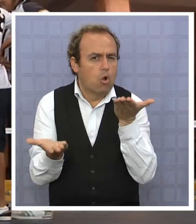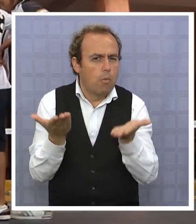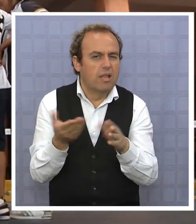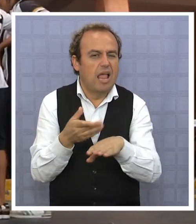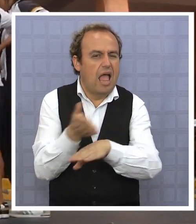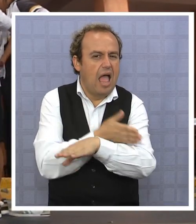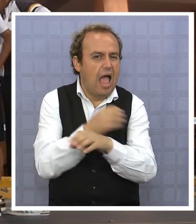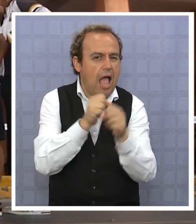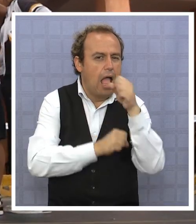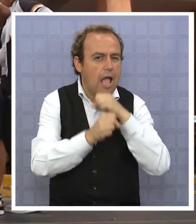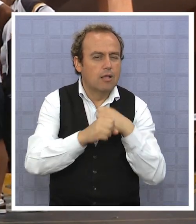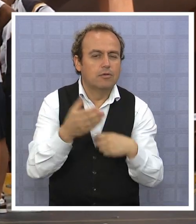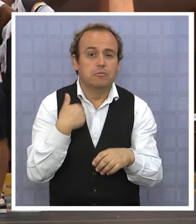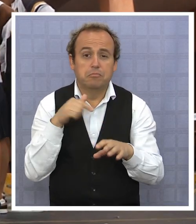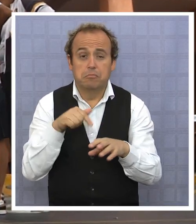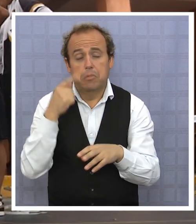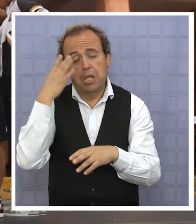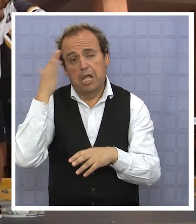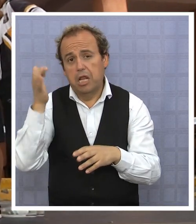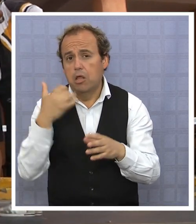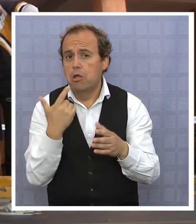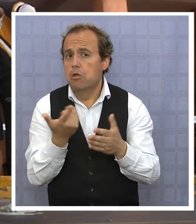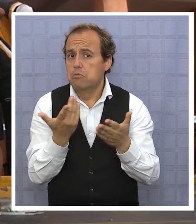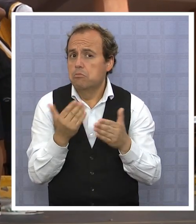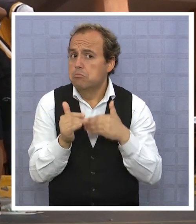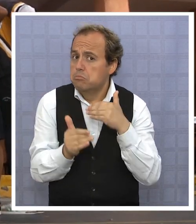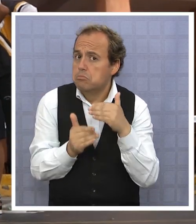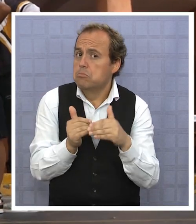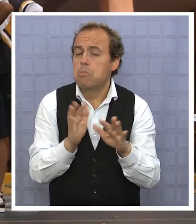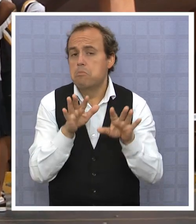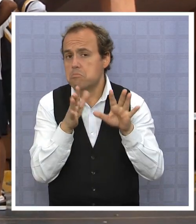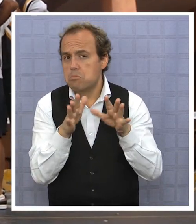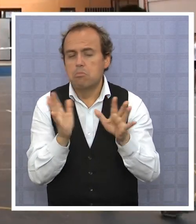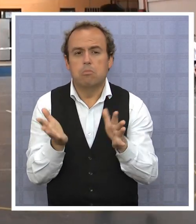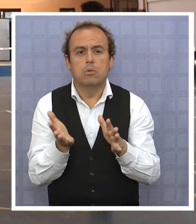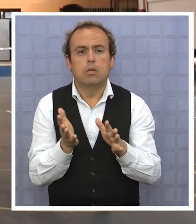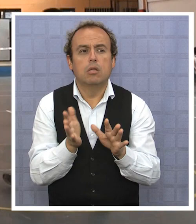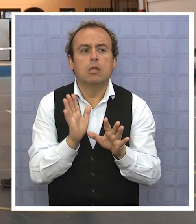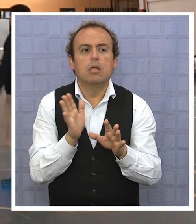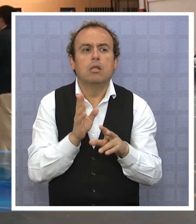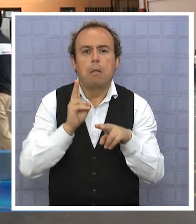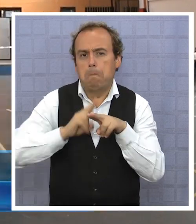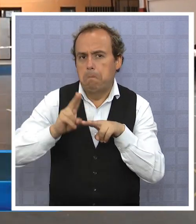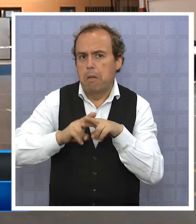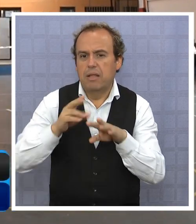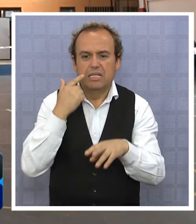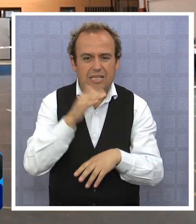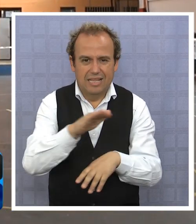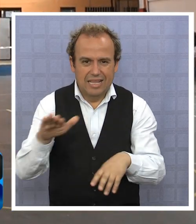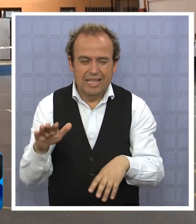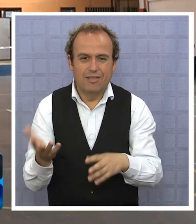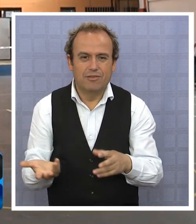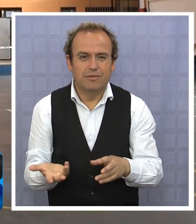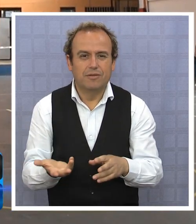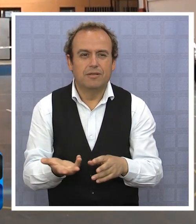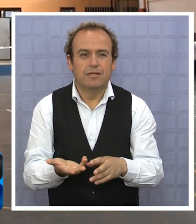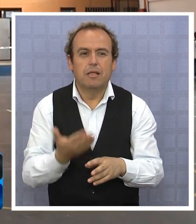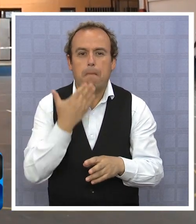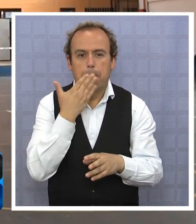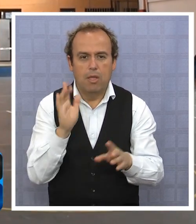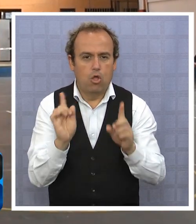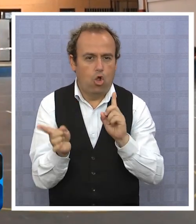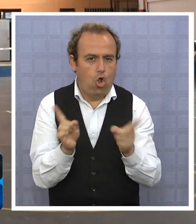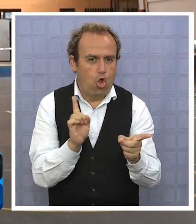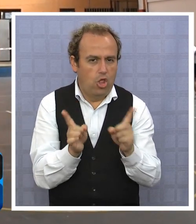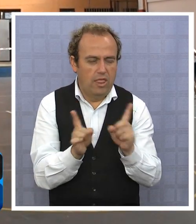año, yo te diría que sí se ve un progreso, se ve una preparación en los niños, mejor